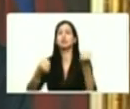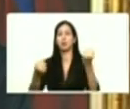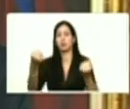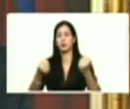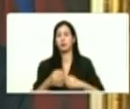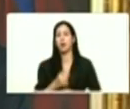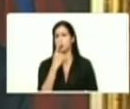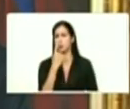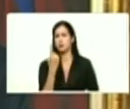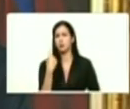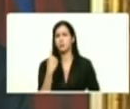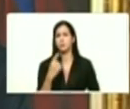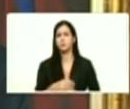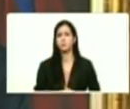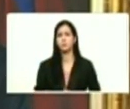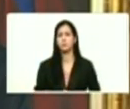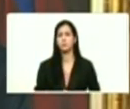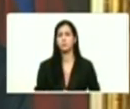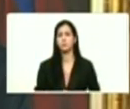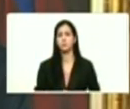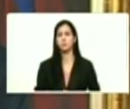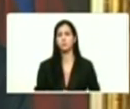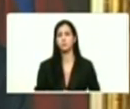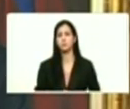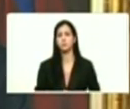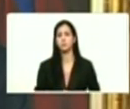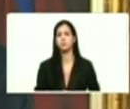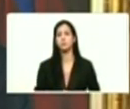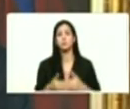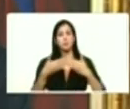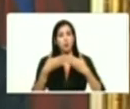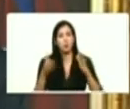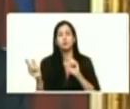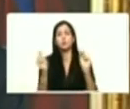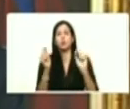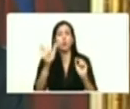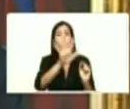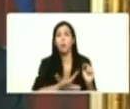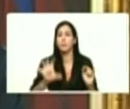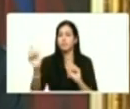el año pasado de hecho se abrió un debate en todo el país